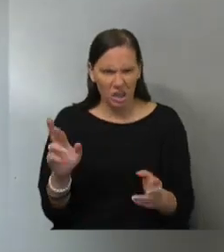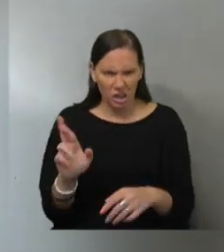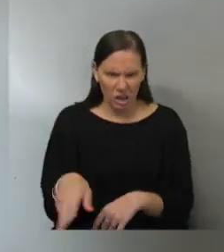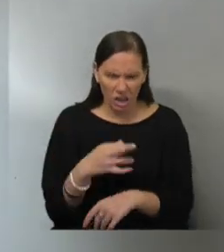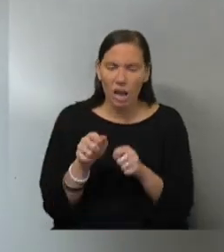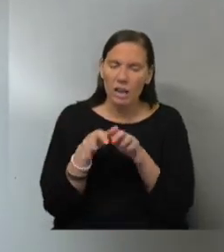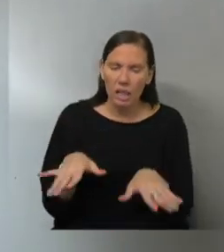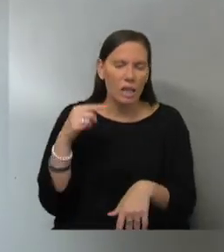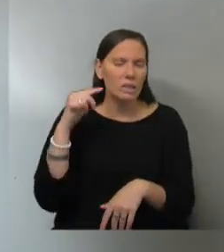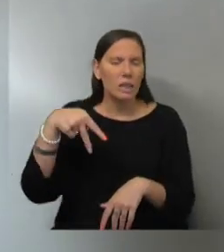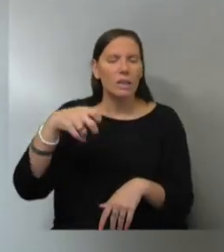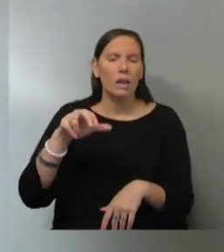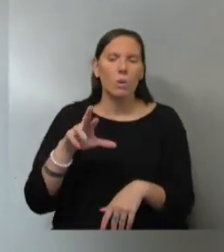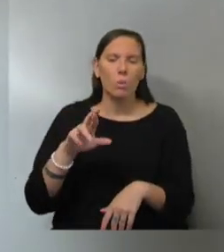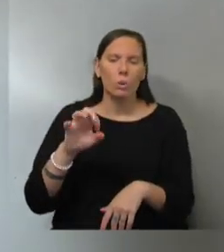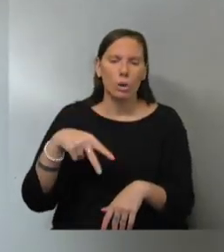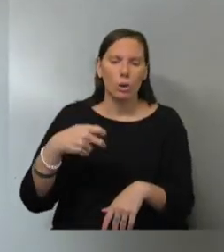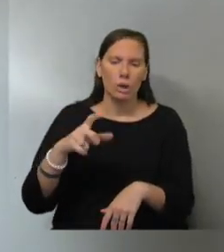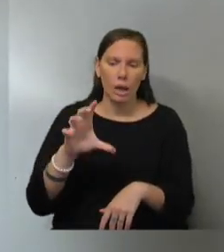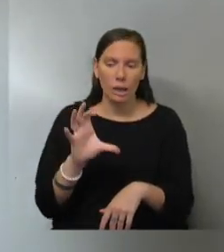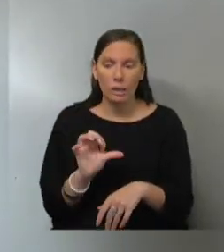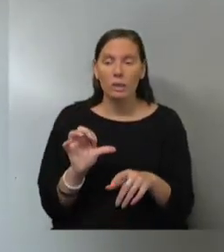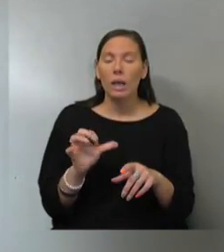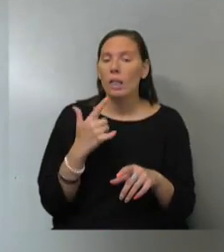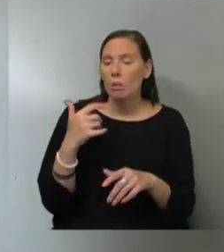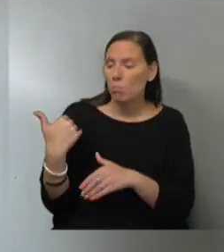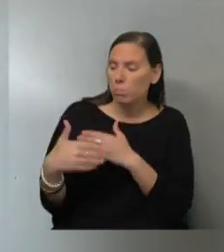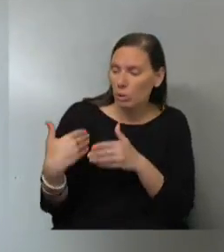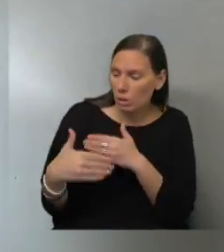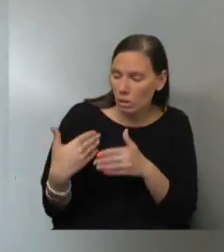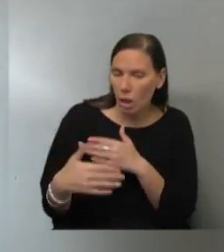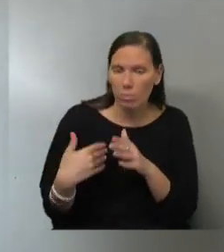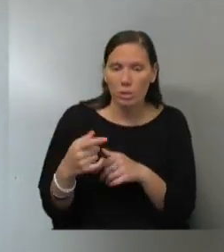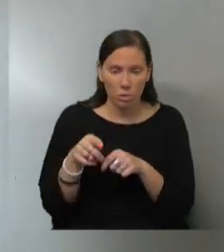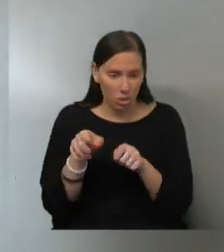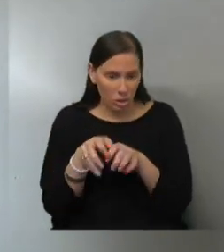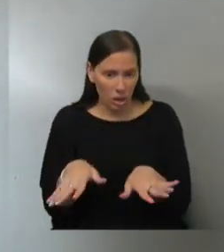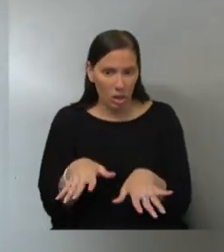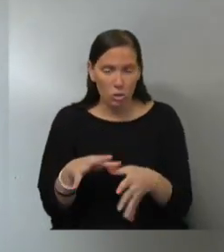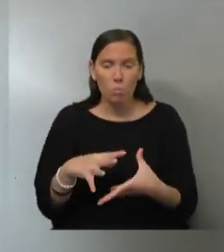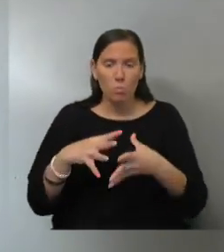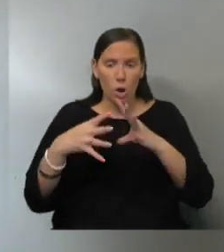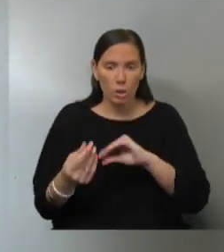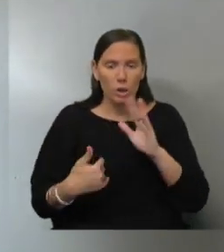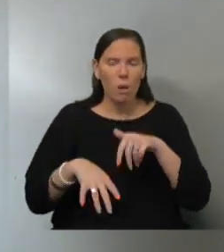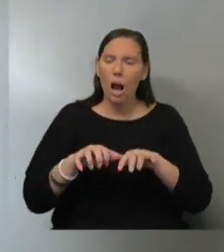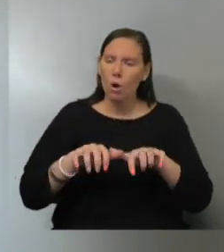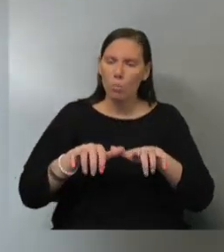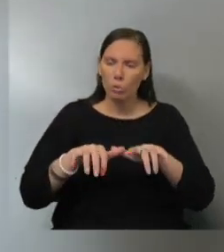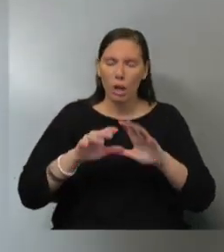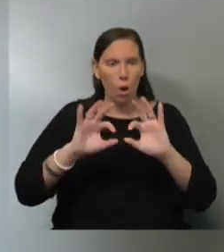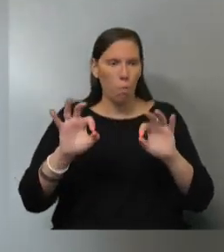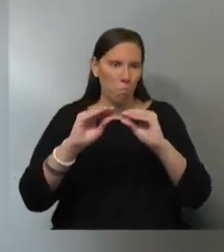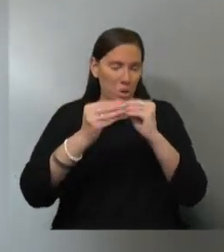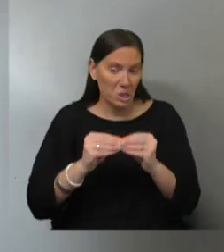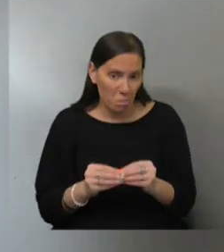neuronales y la y y y todo lo que tiene que ver con el procesamiento de ese tipo de redes son modelos más bien computacionales o matemáticos